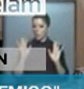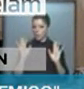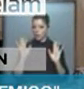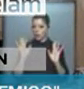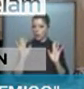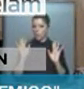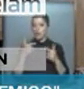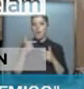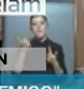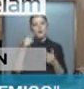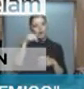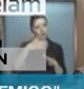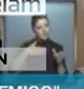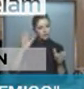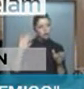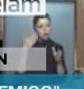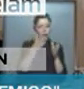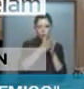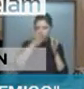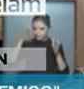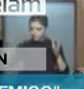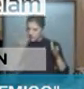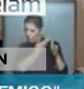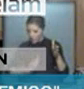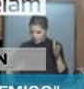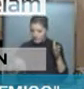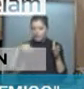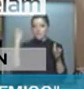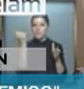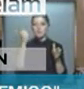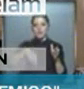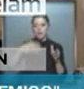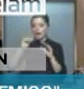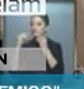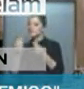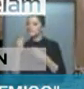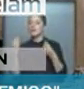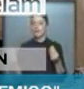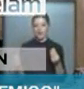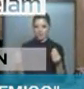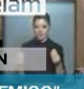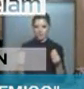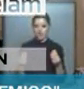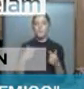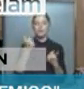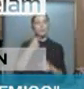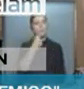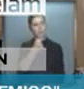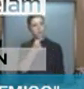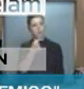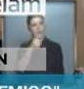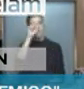que en toda gestión hay que ver cuál es el saldo. Y yo me hago la pregunta, cualquier argentino